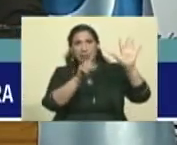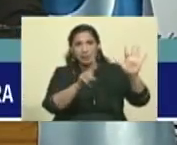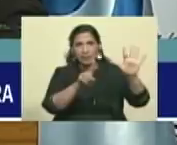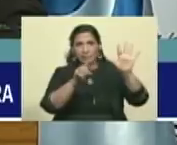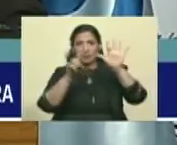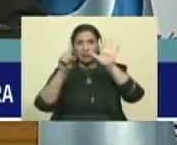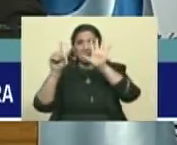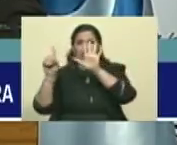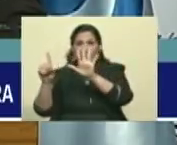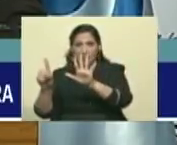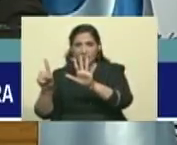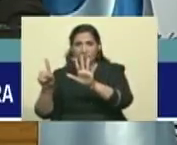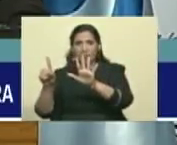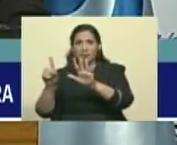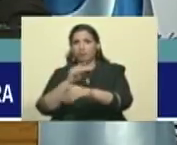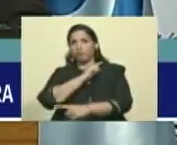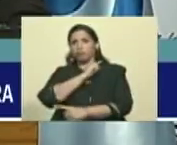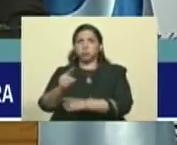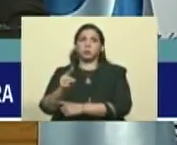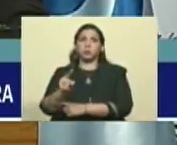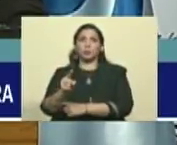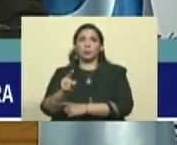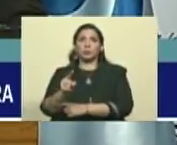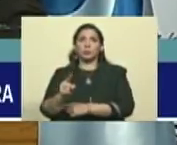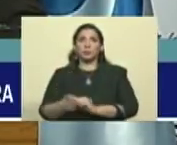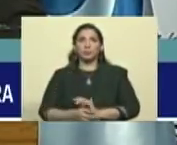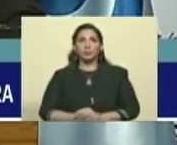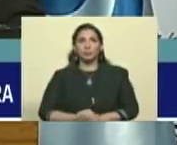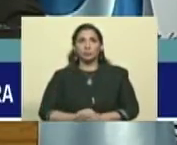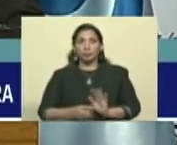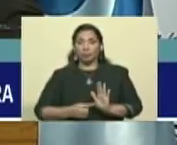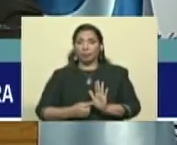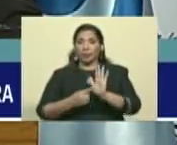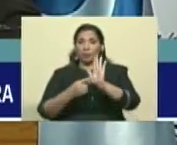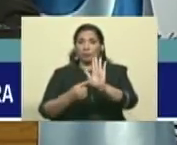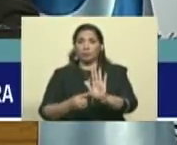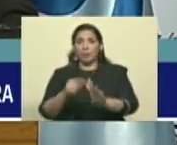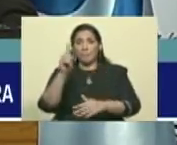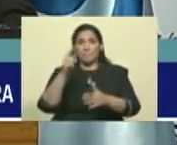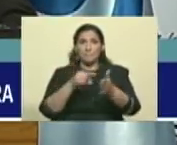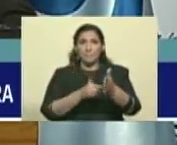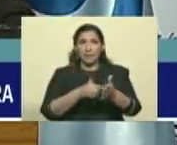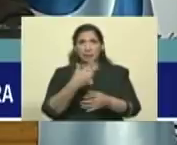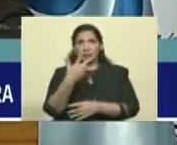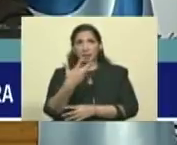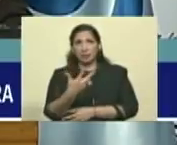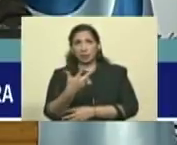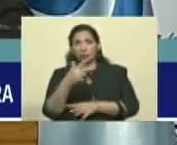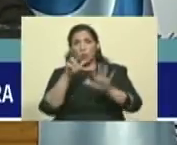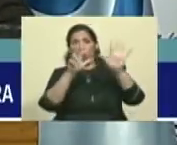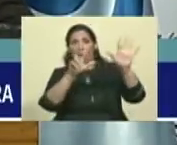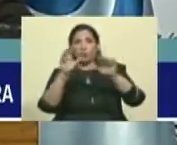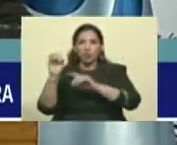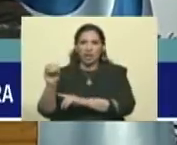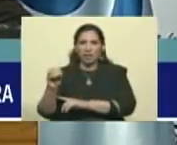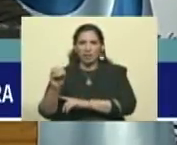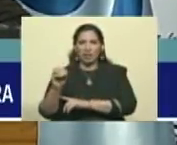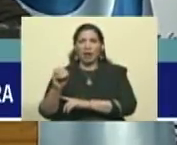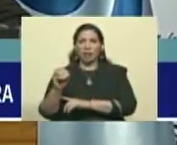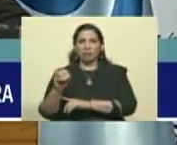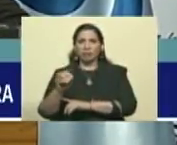1.606 imputaciones y se han presentado 1.380 acusaciones.